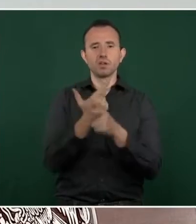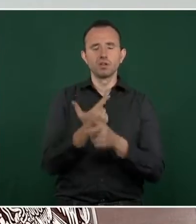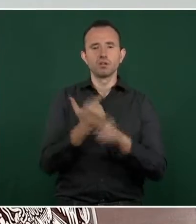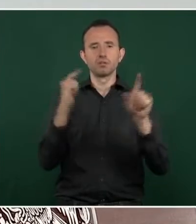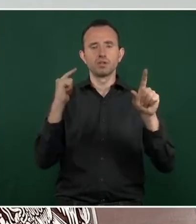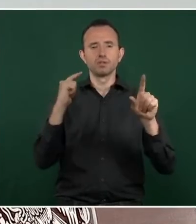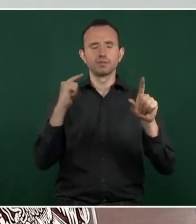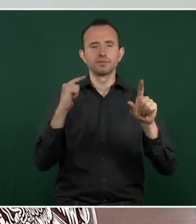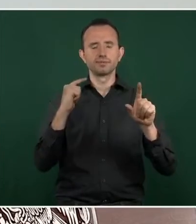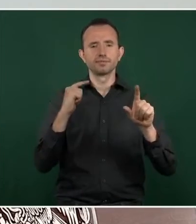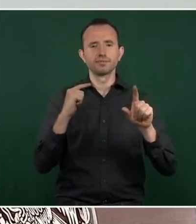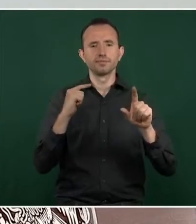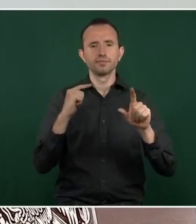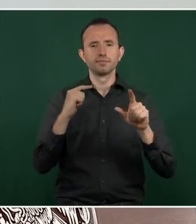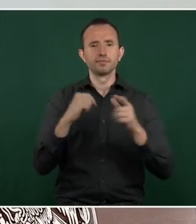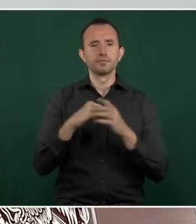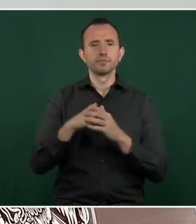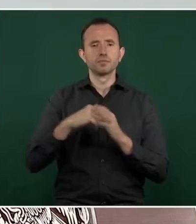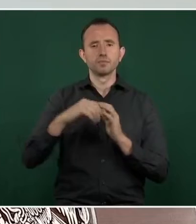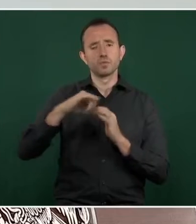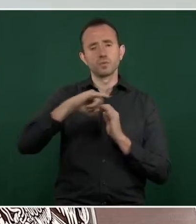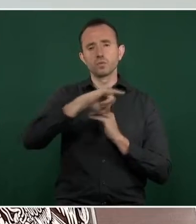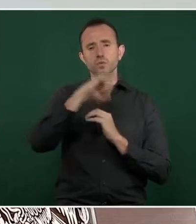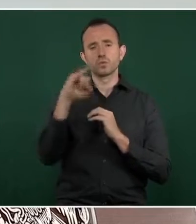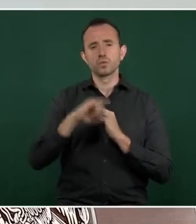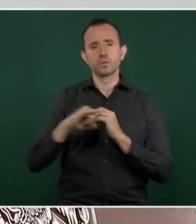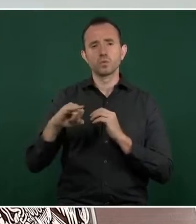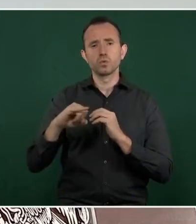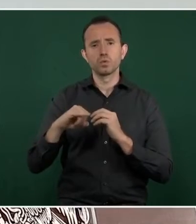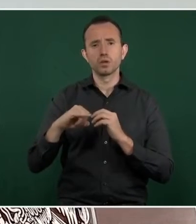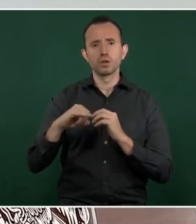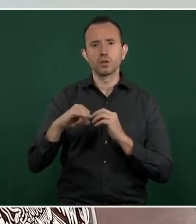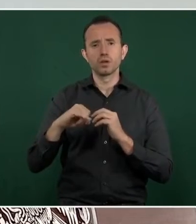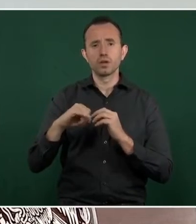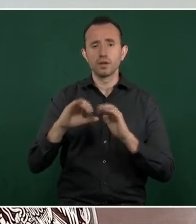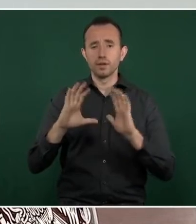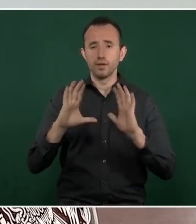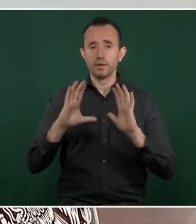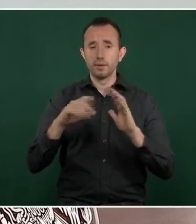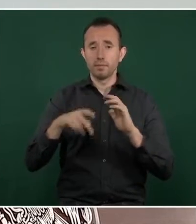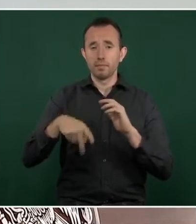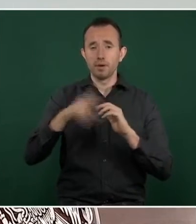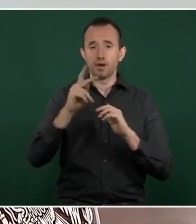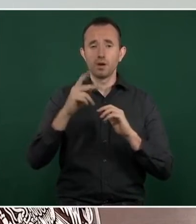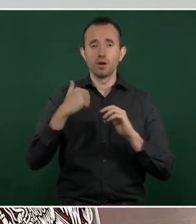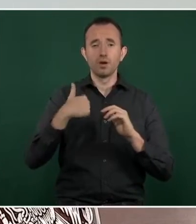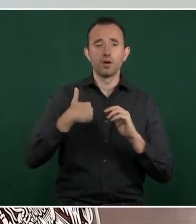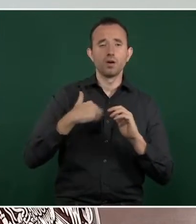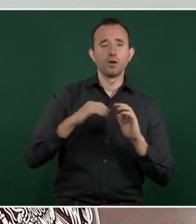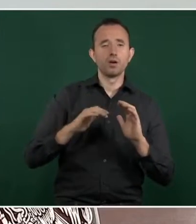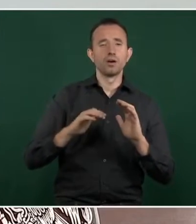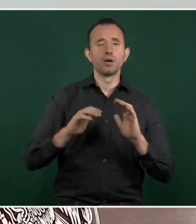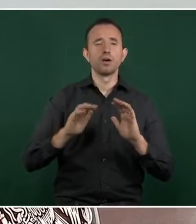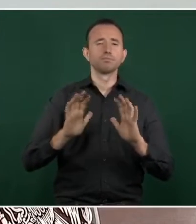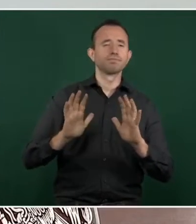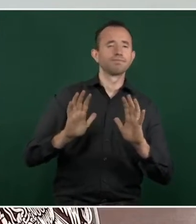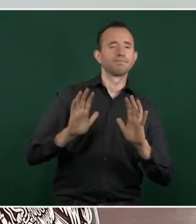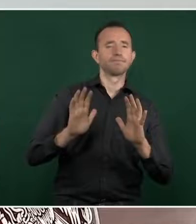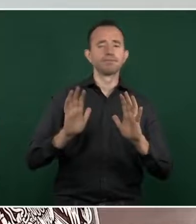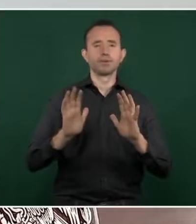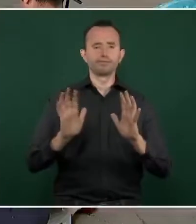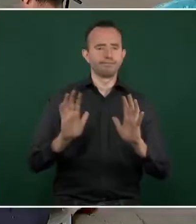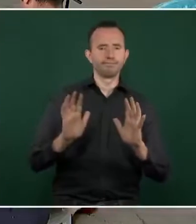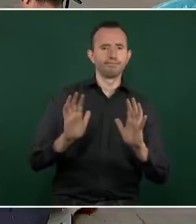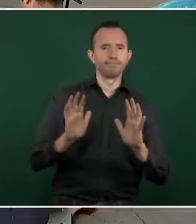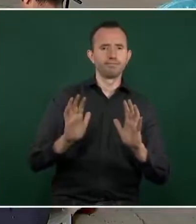Nunca les hemos puesto ninguna condición. A mí me presentaron primero el